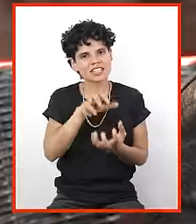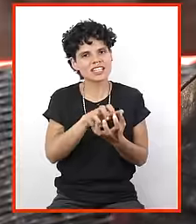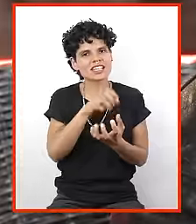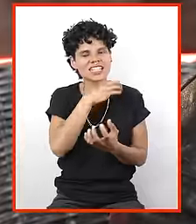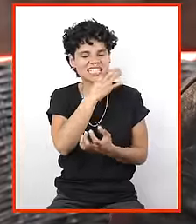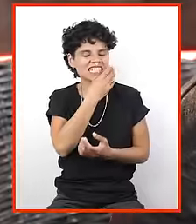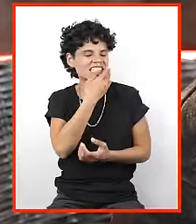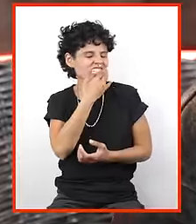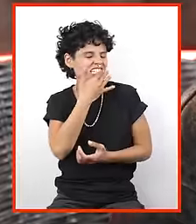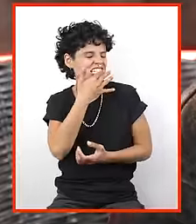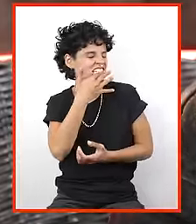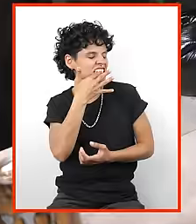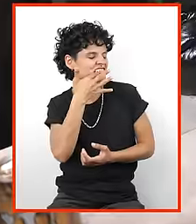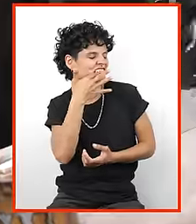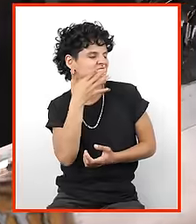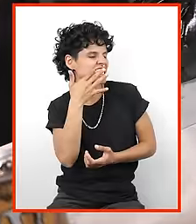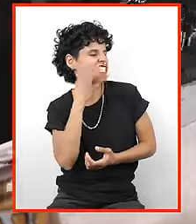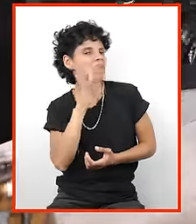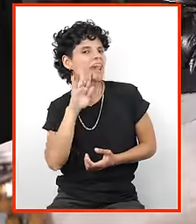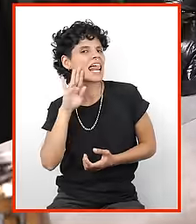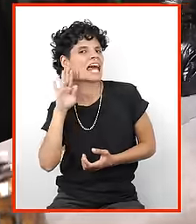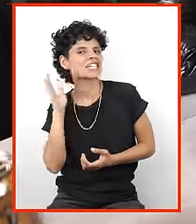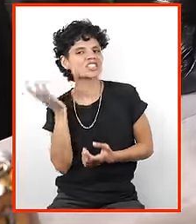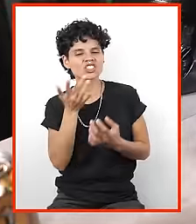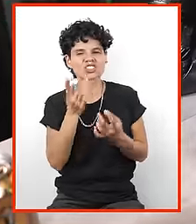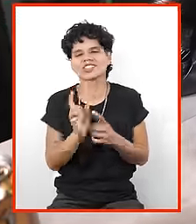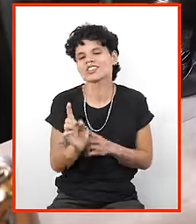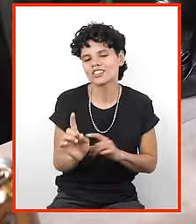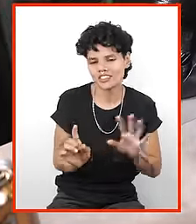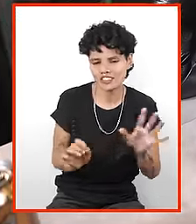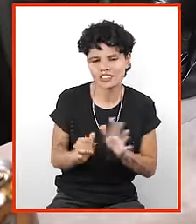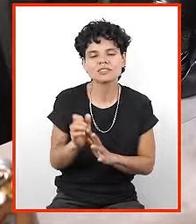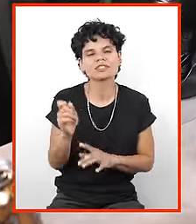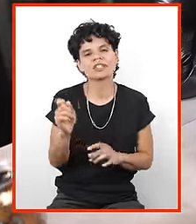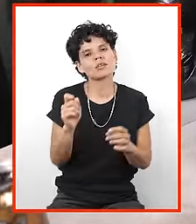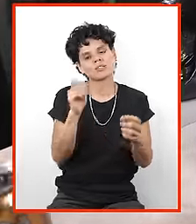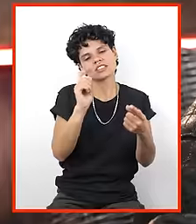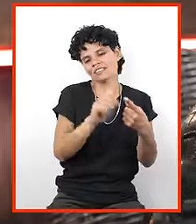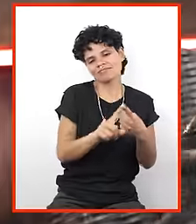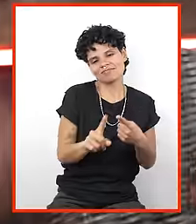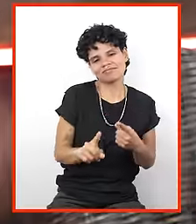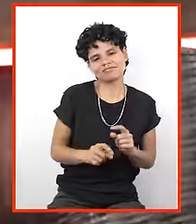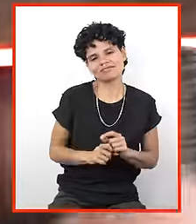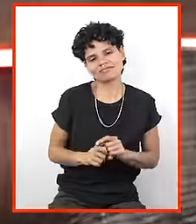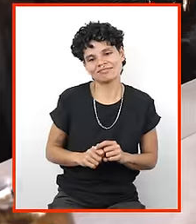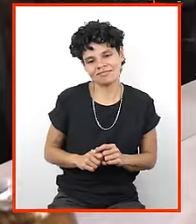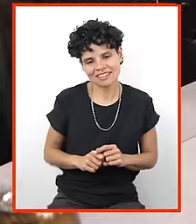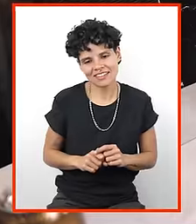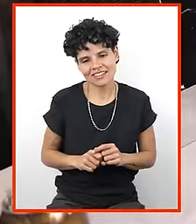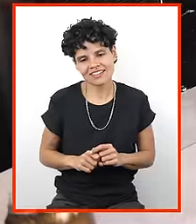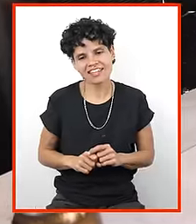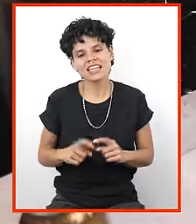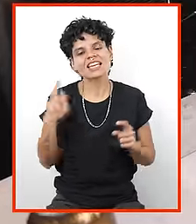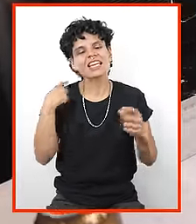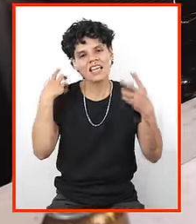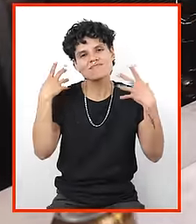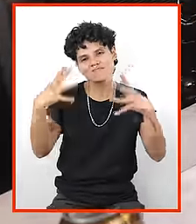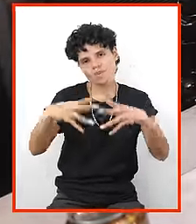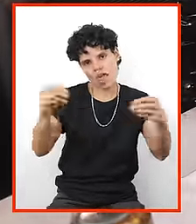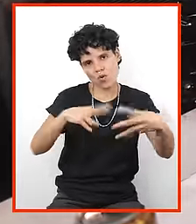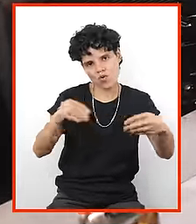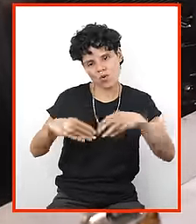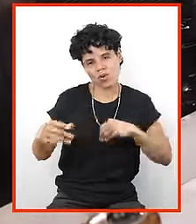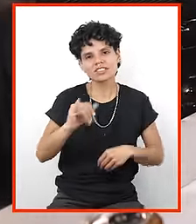Que... No. No, ya, perdón. No. Estaba poniendo un poquito de color. Sí, no, eso no. No. Este lucón quizá,